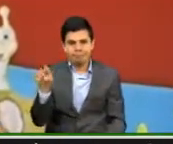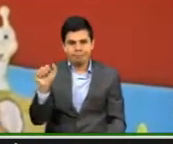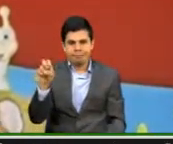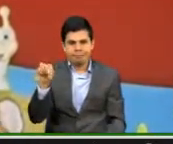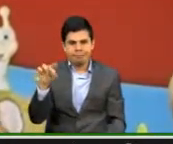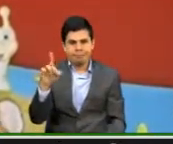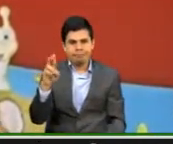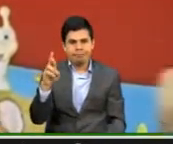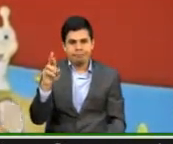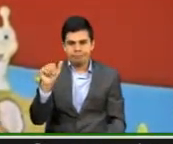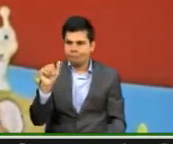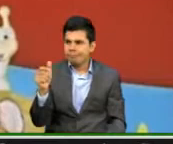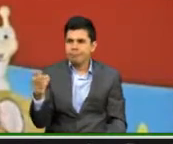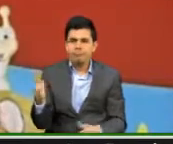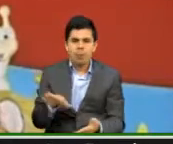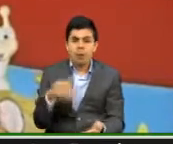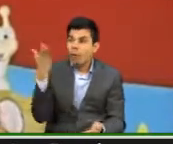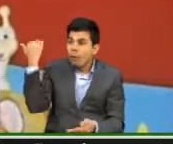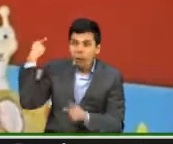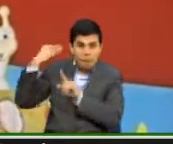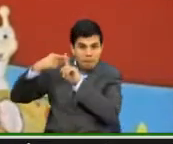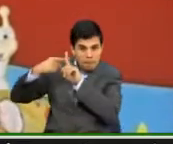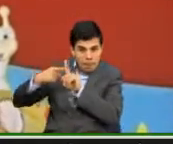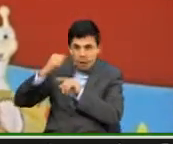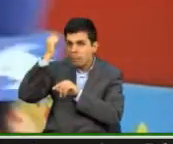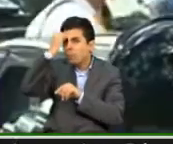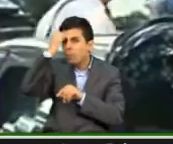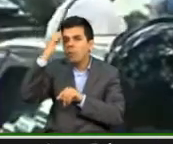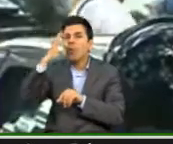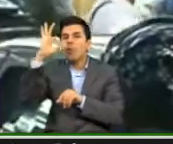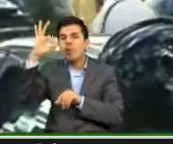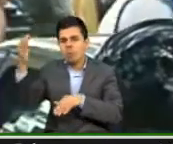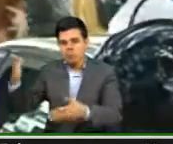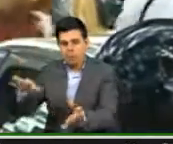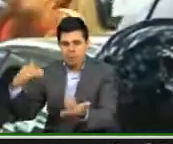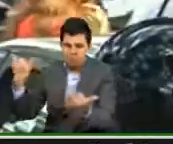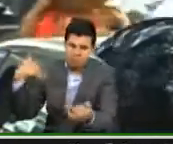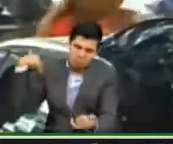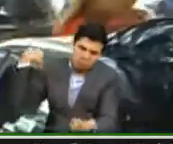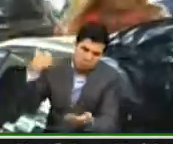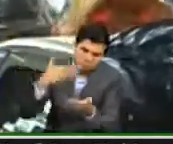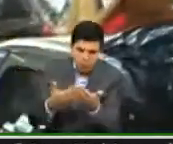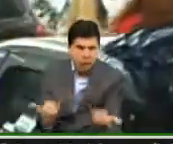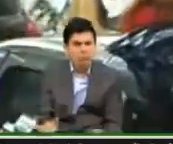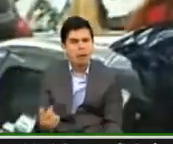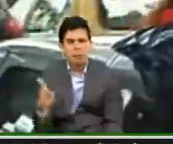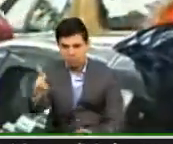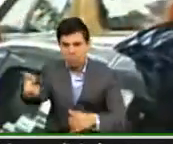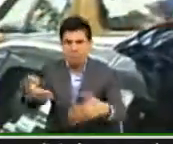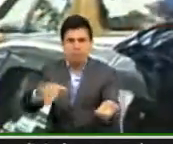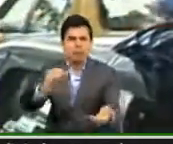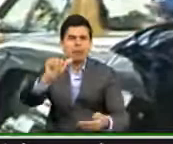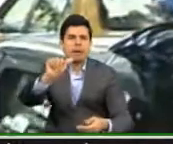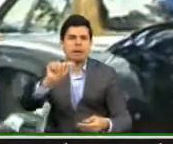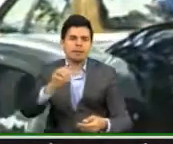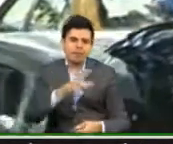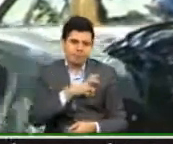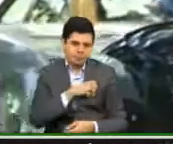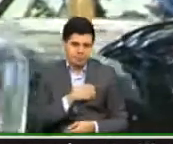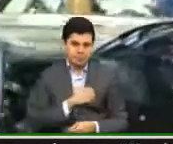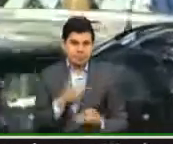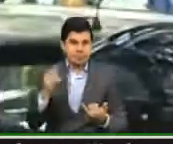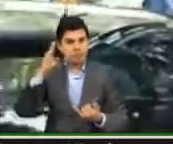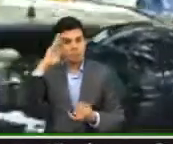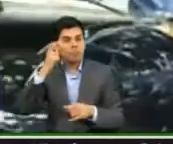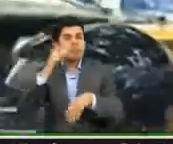mes, el segundo maestro asesinado por las manos de los violentos. Las autoridades en este momento pues abrieron una recompensa